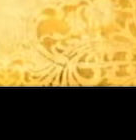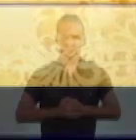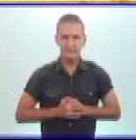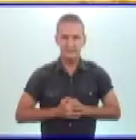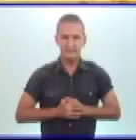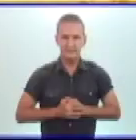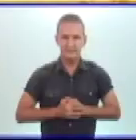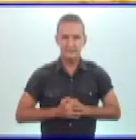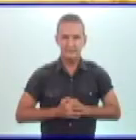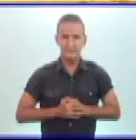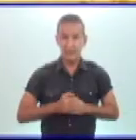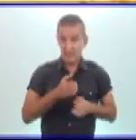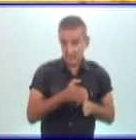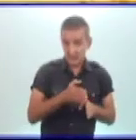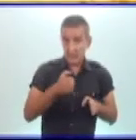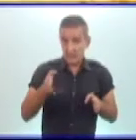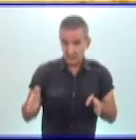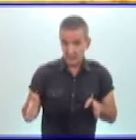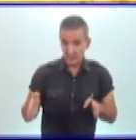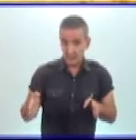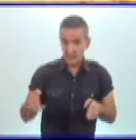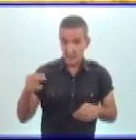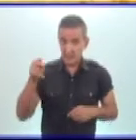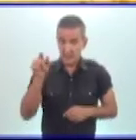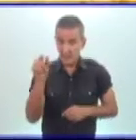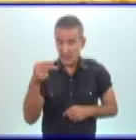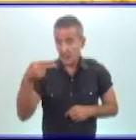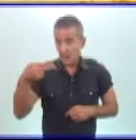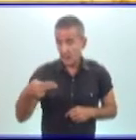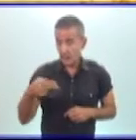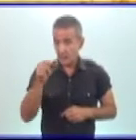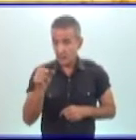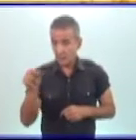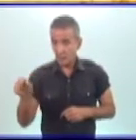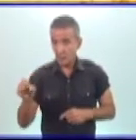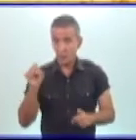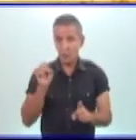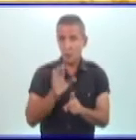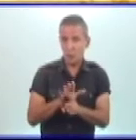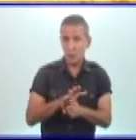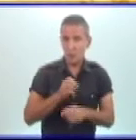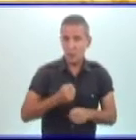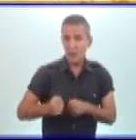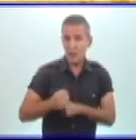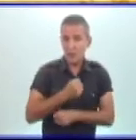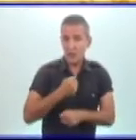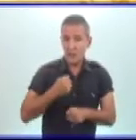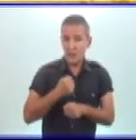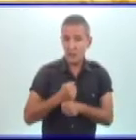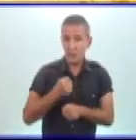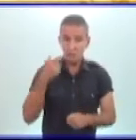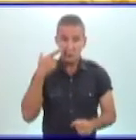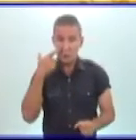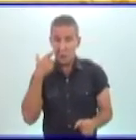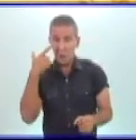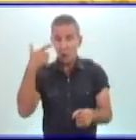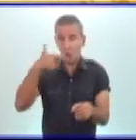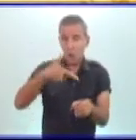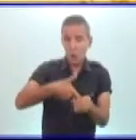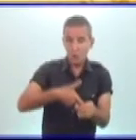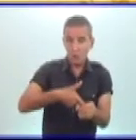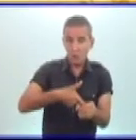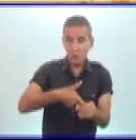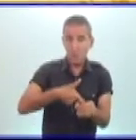Es también el periodo de la humanidad donde se empieza a usar el carbón mineral y el petróleo como combustible a gran